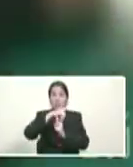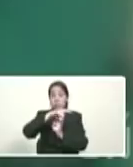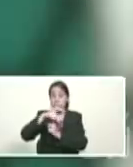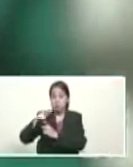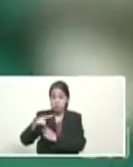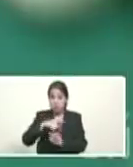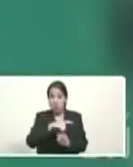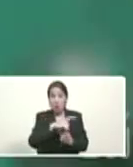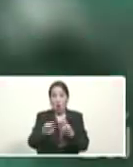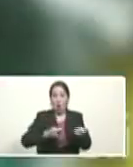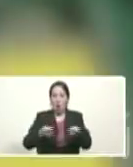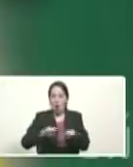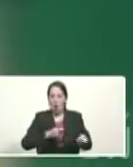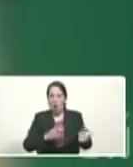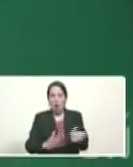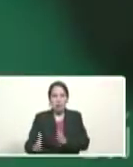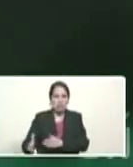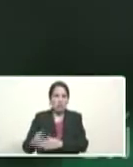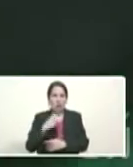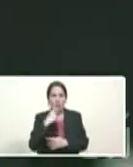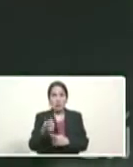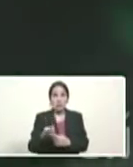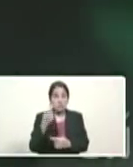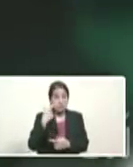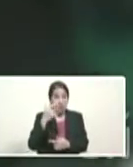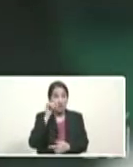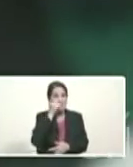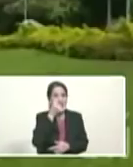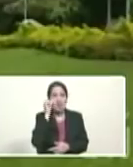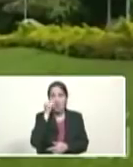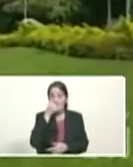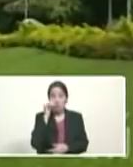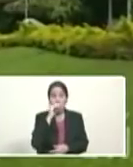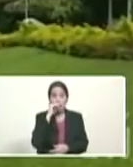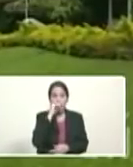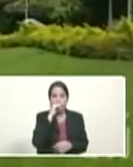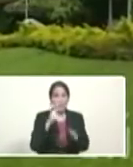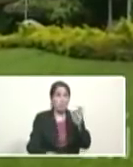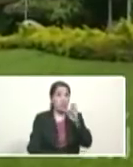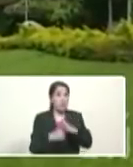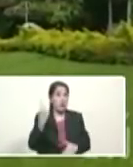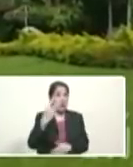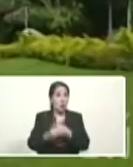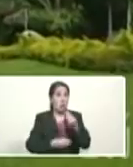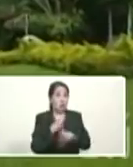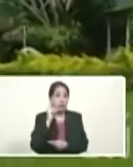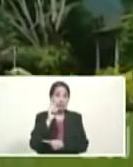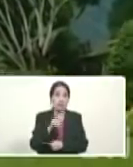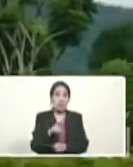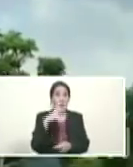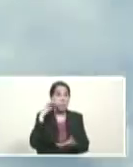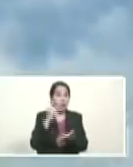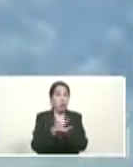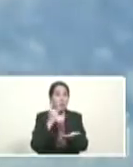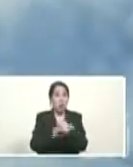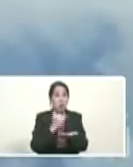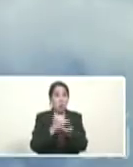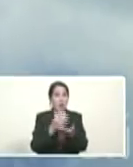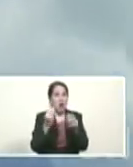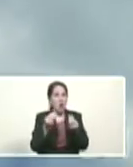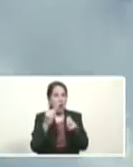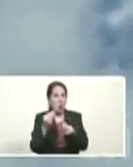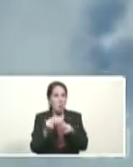organizadores del ataque que no suministró estos vídeos es la primera vez que los divulgó públicamente para probar su papel en lo que